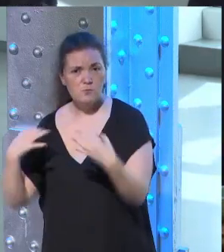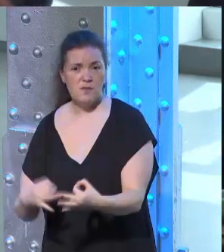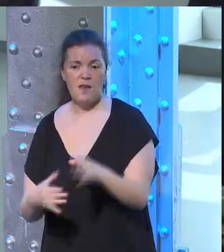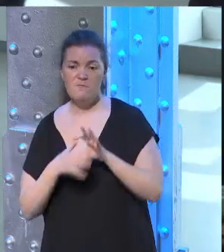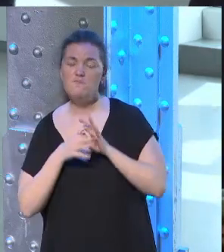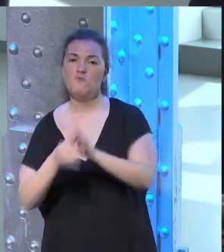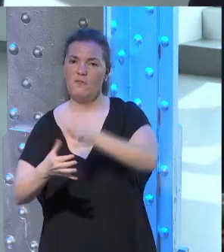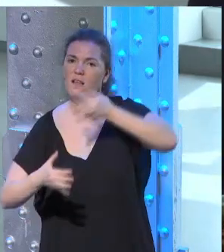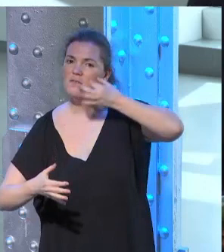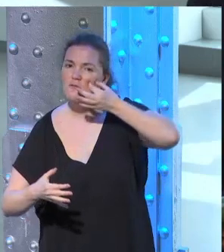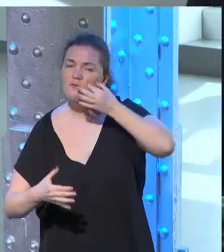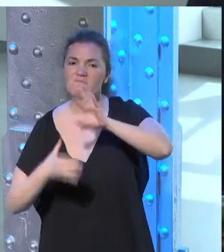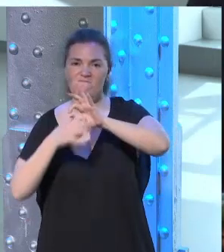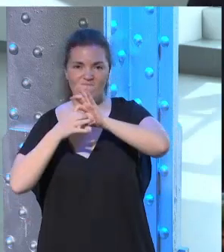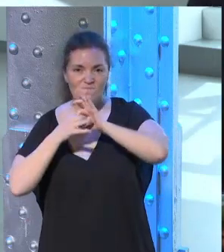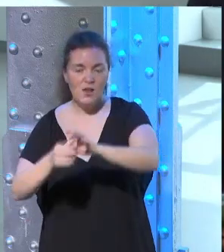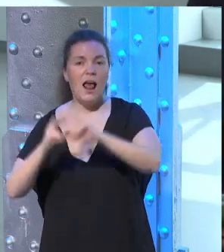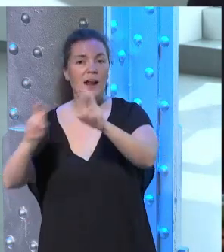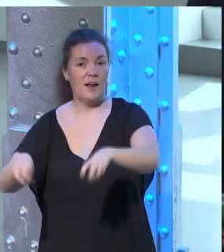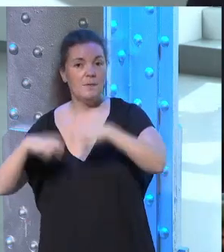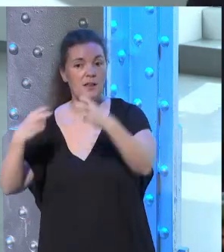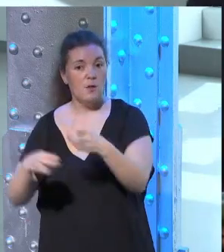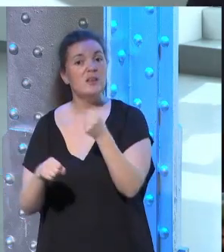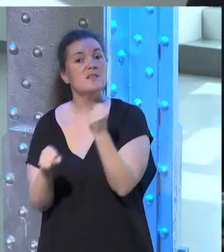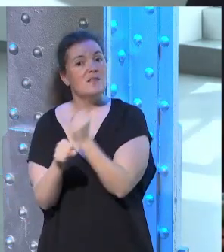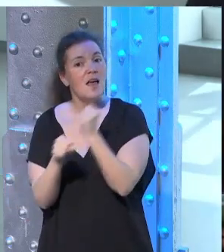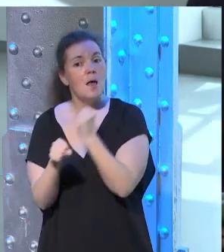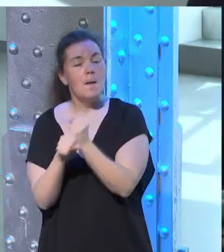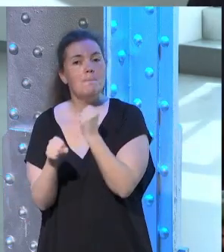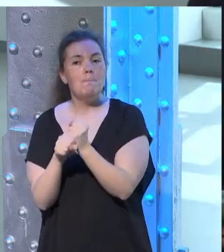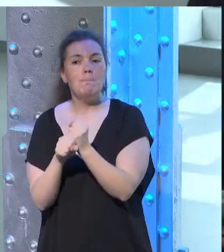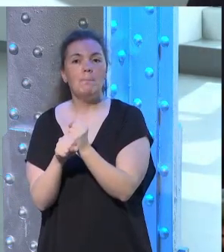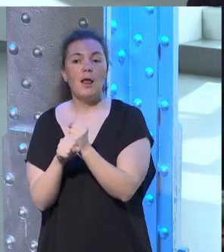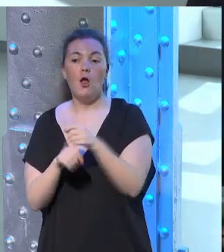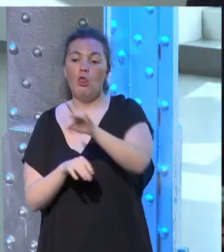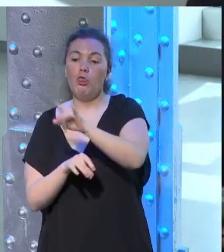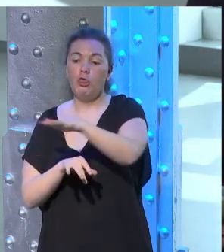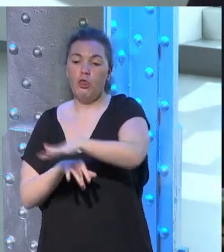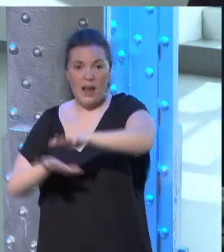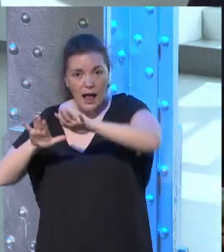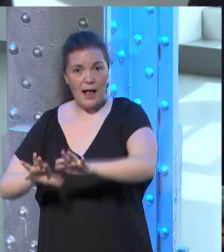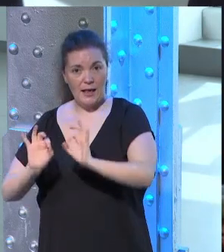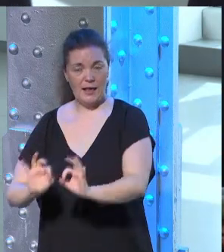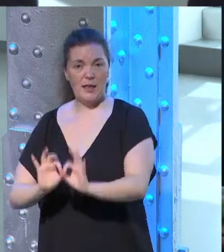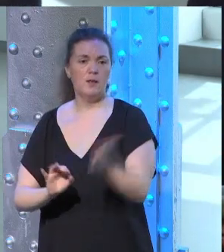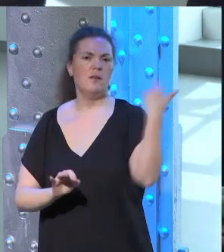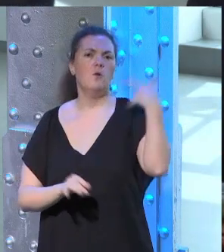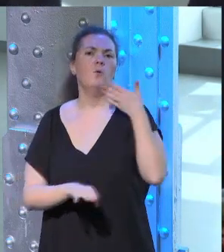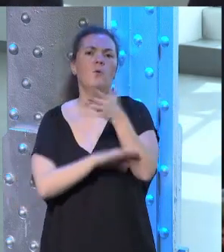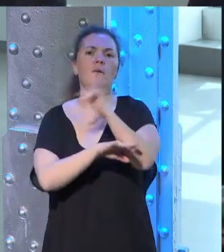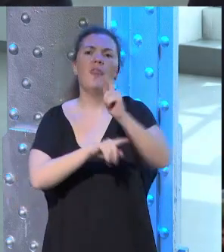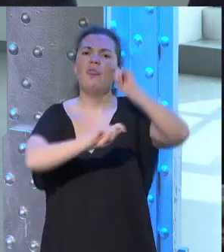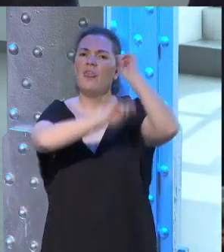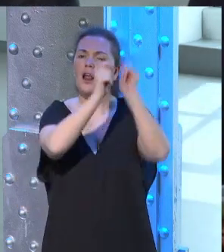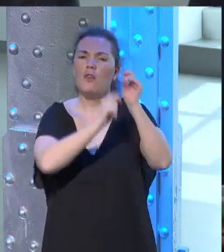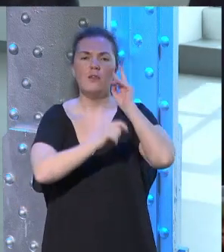la salud, vinculadas a rehabilitación, que además son empleos que no se pueden deslocalizar. Yo hice una vez en mi ciudad, en Zaragoza, miré